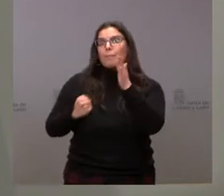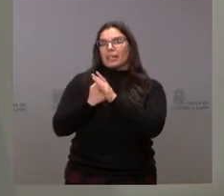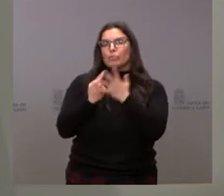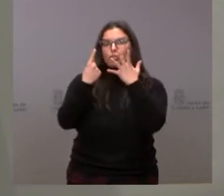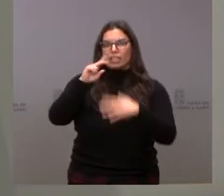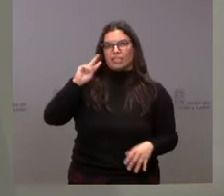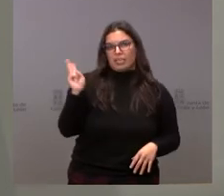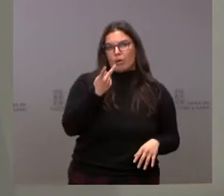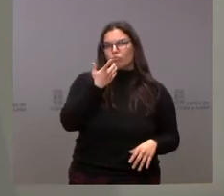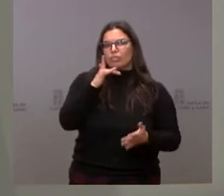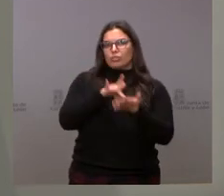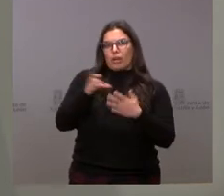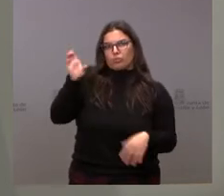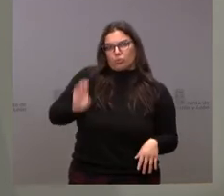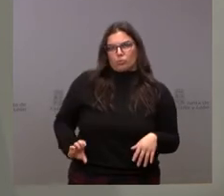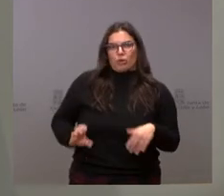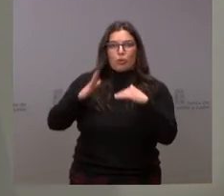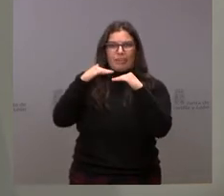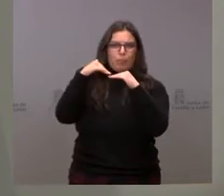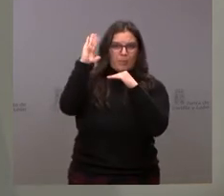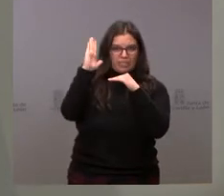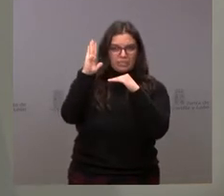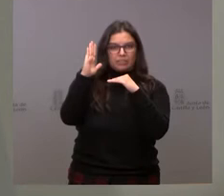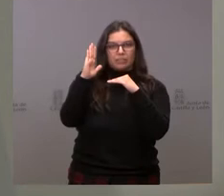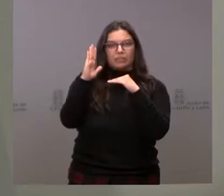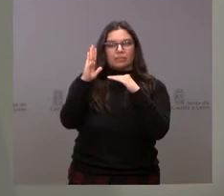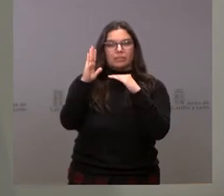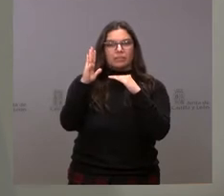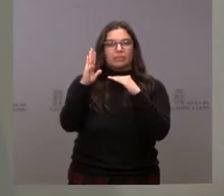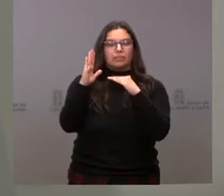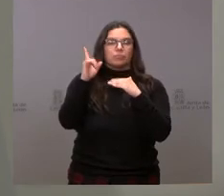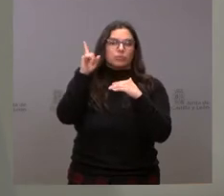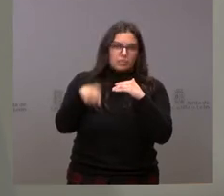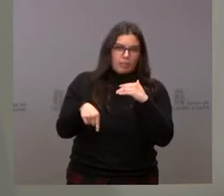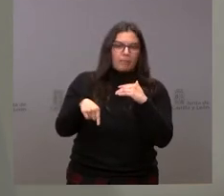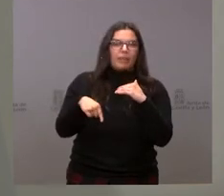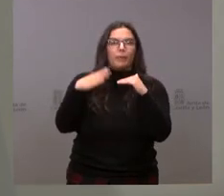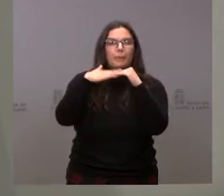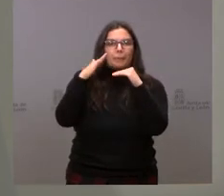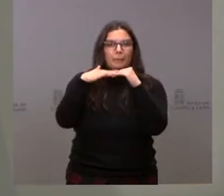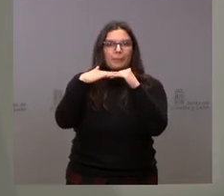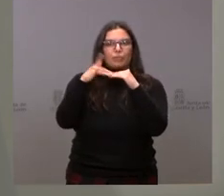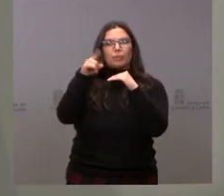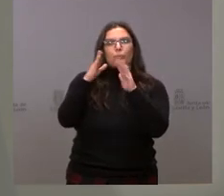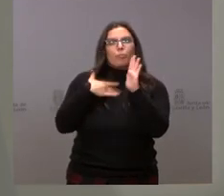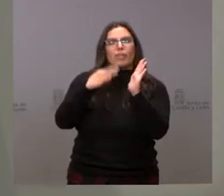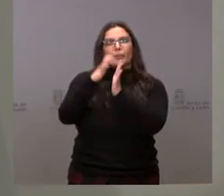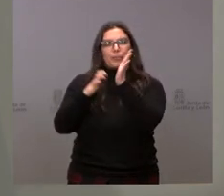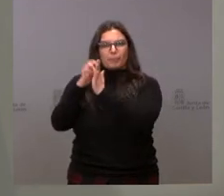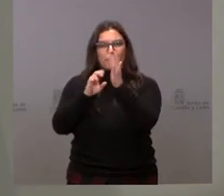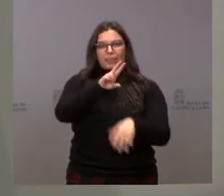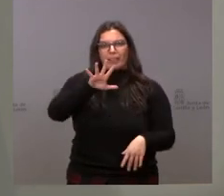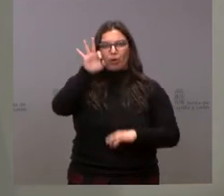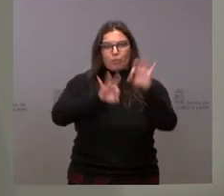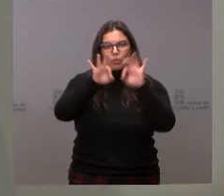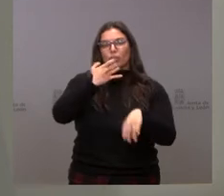que superan determinado umbral de renta sin perjuicio de que existe un umbral de bonificación del 25 por ciento para